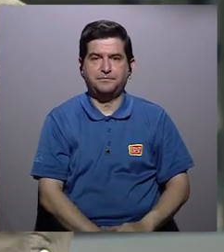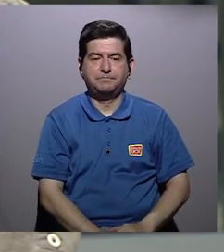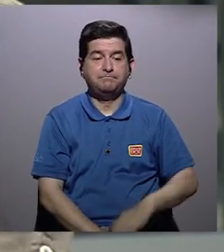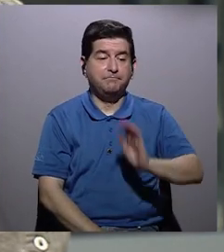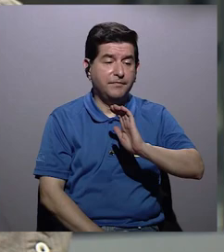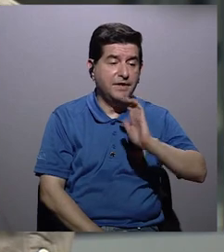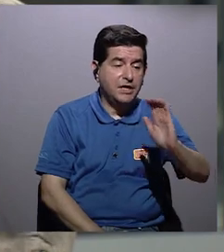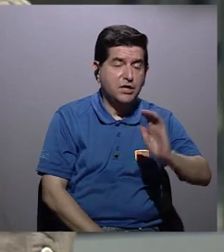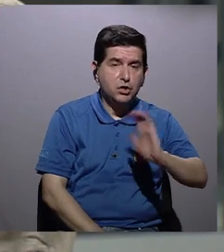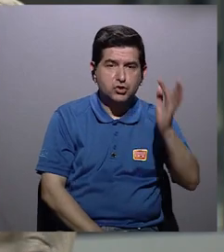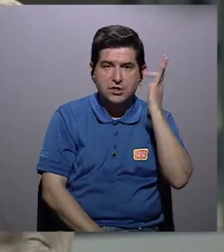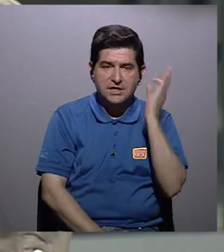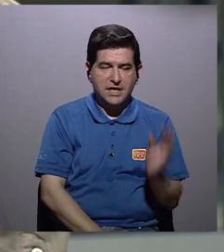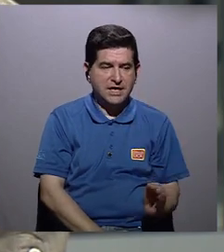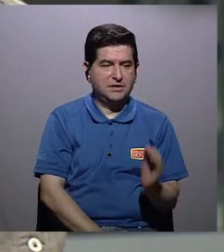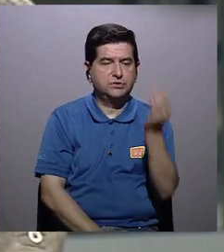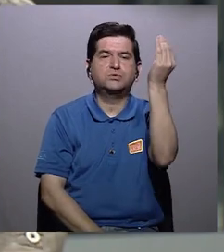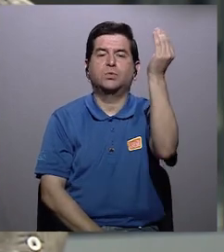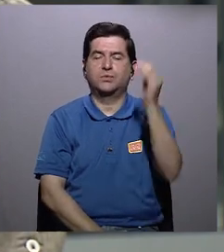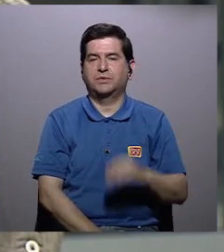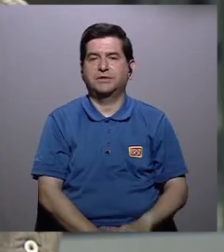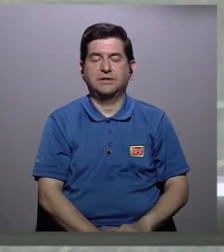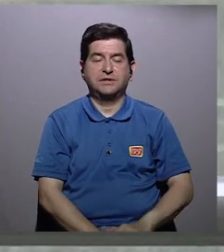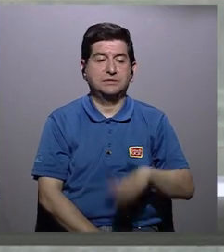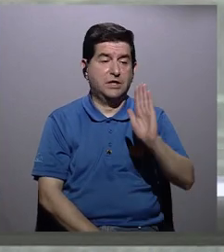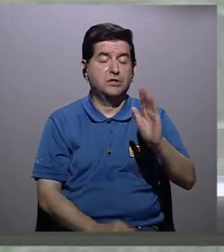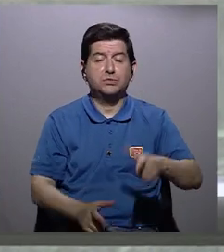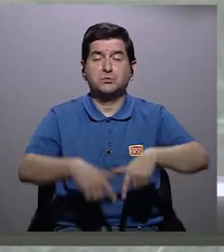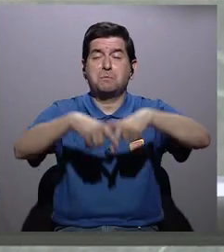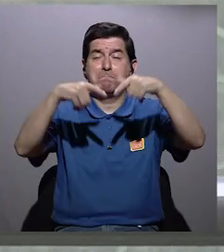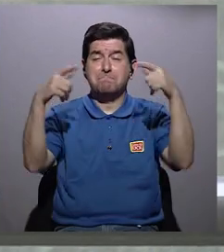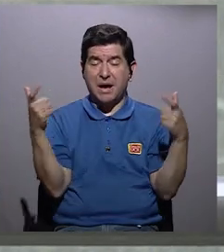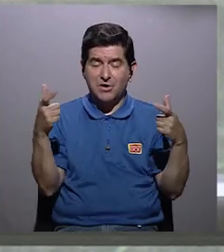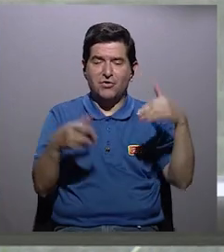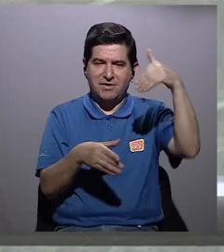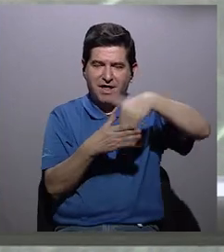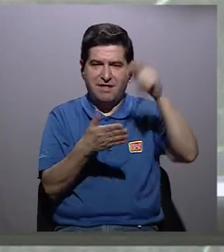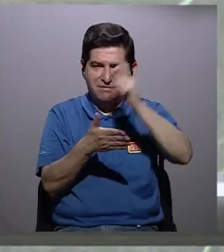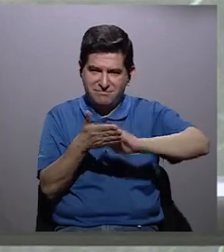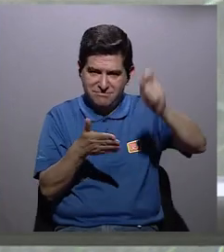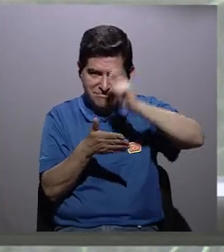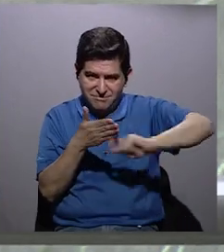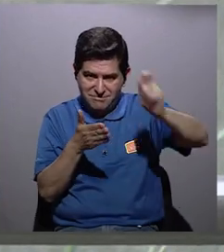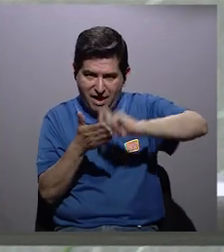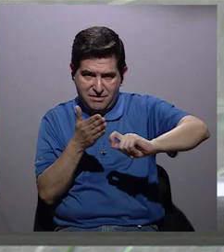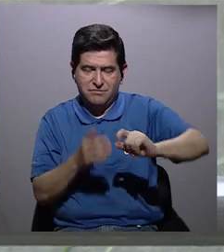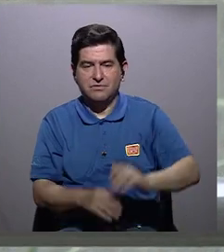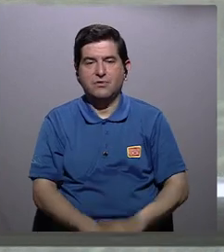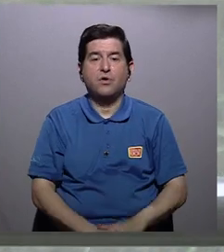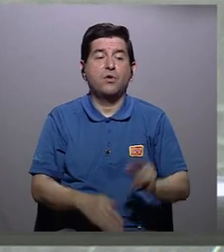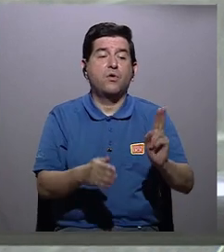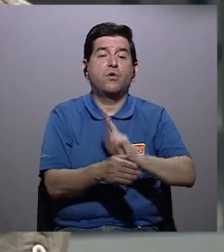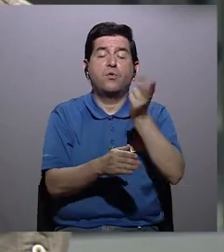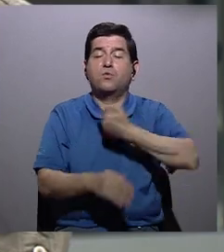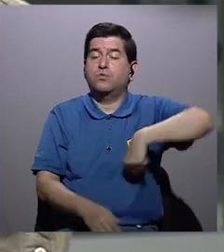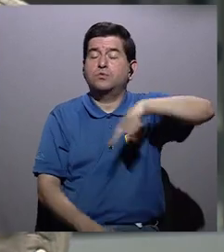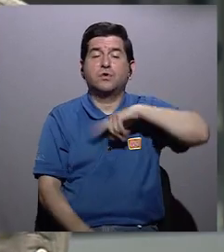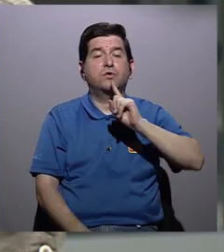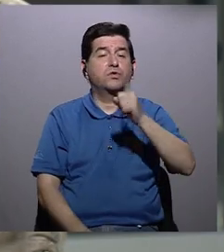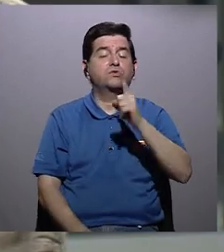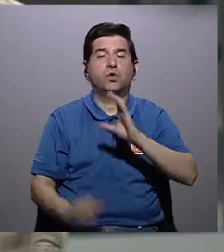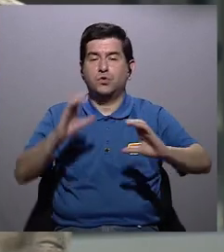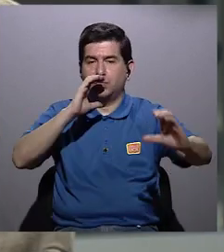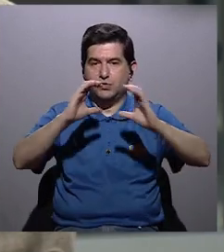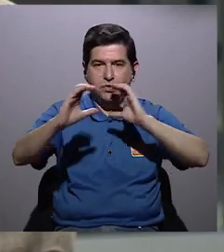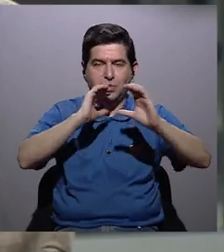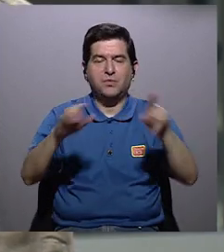en niños, niñas y adolescentes que precisamente en su gran mayoría están en la escuela. Entonces, uh-huh. por ahí, los usos que nosotros decimos comunicativos